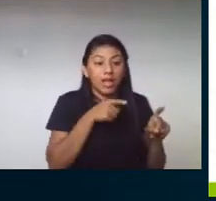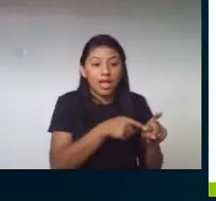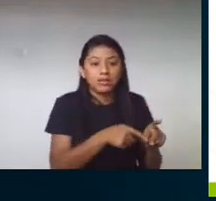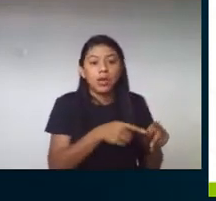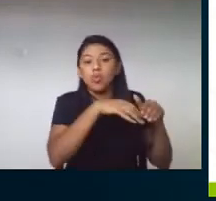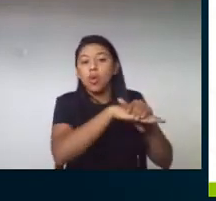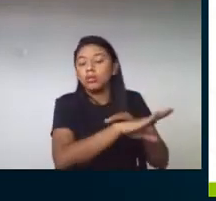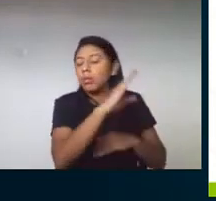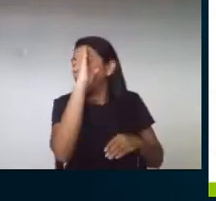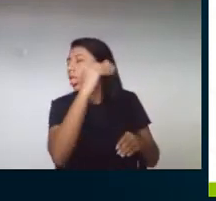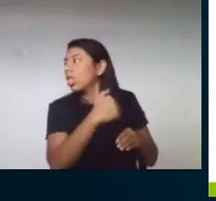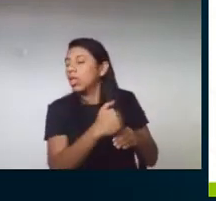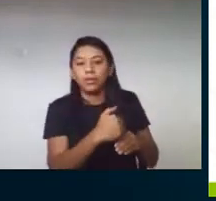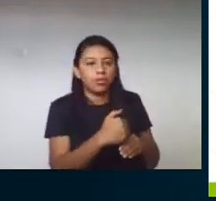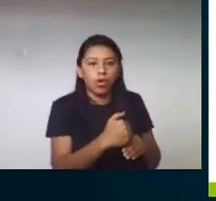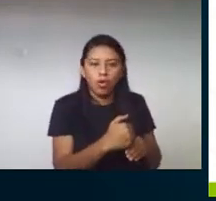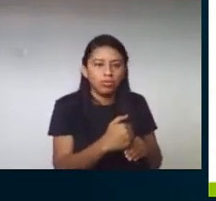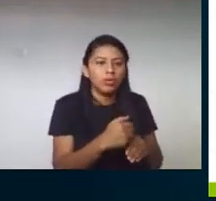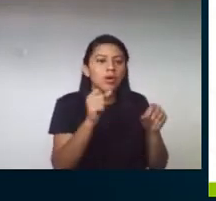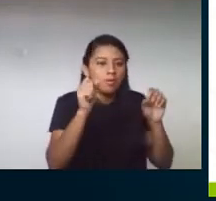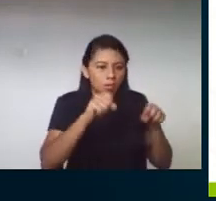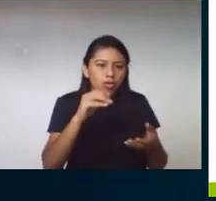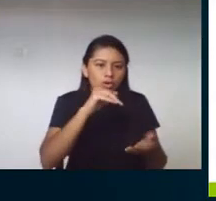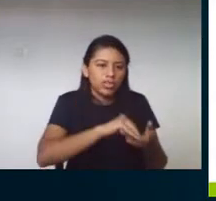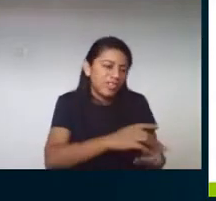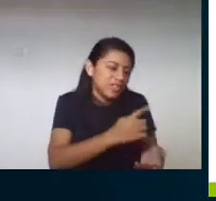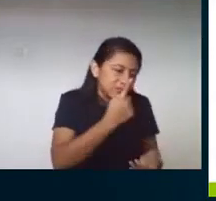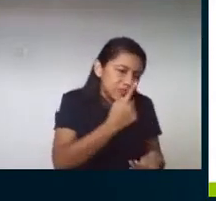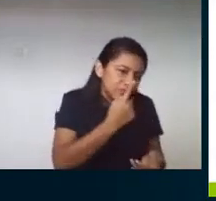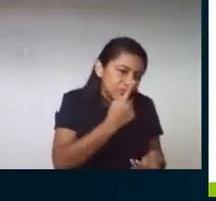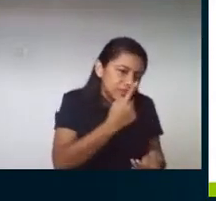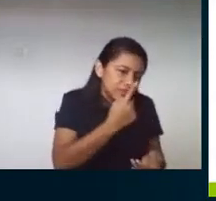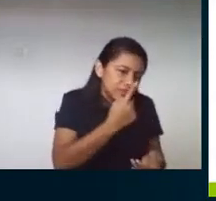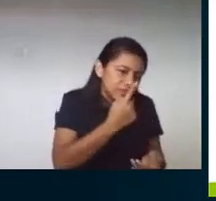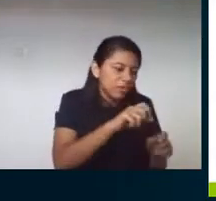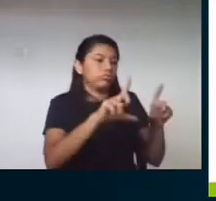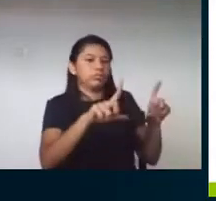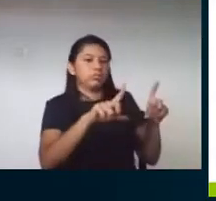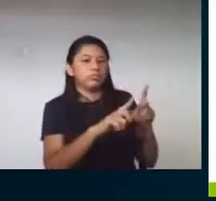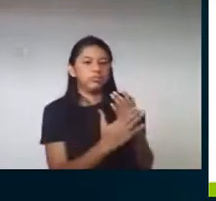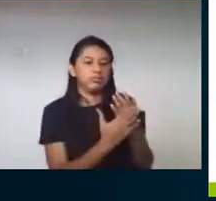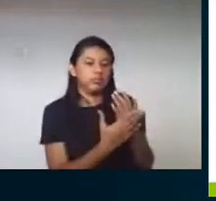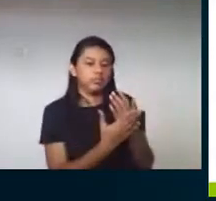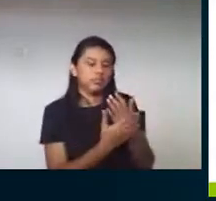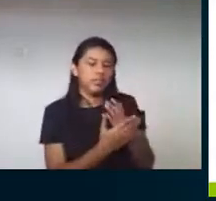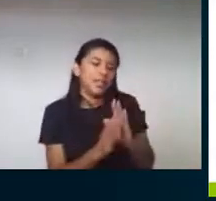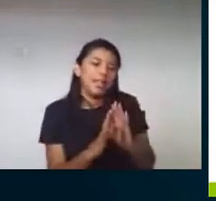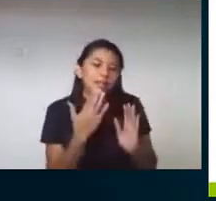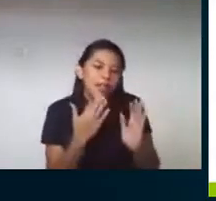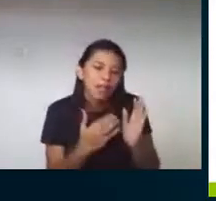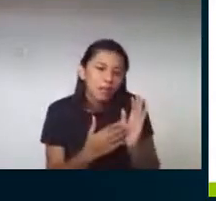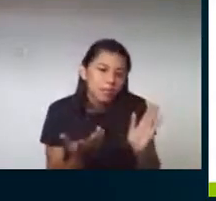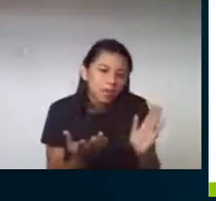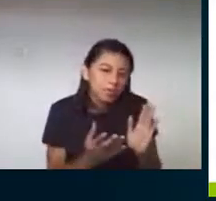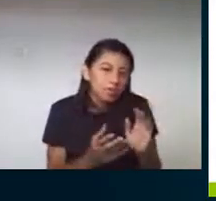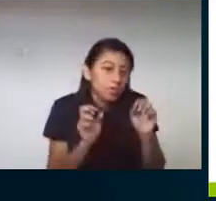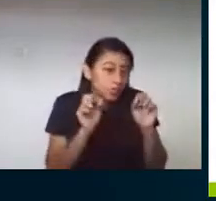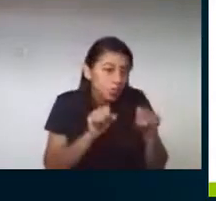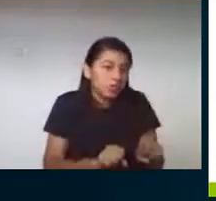donde pues la más sofisticada es lo de cloud computing, por ejemplo. Eso es solo un ejemplo. Puede guardarse información en